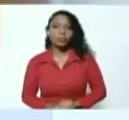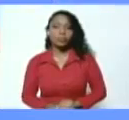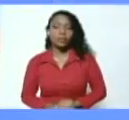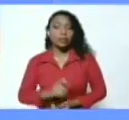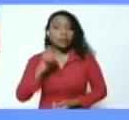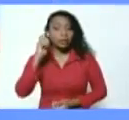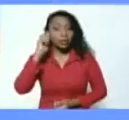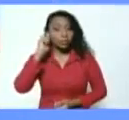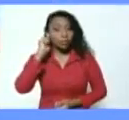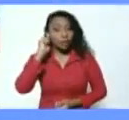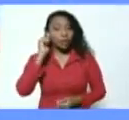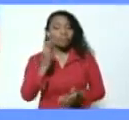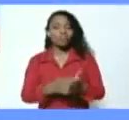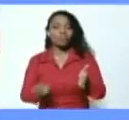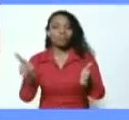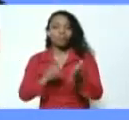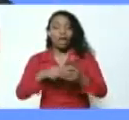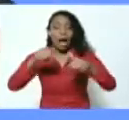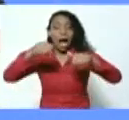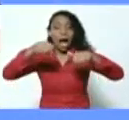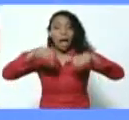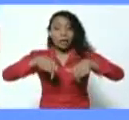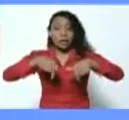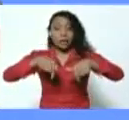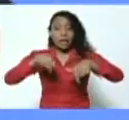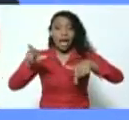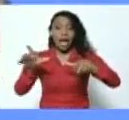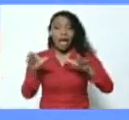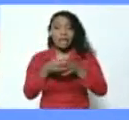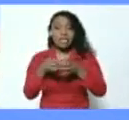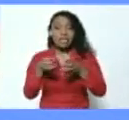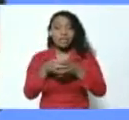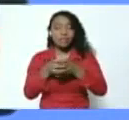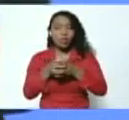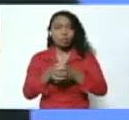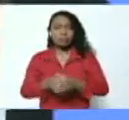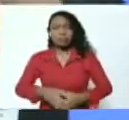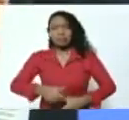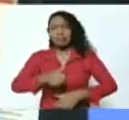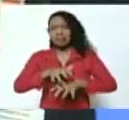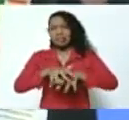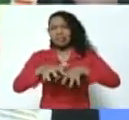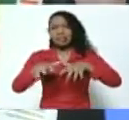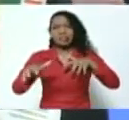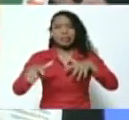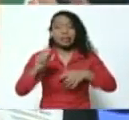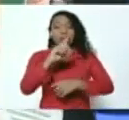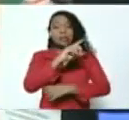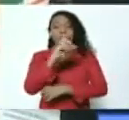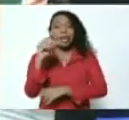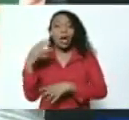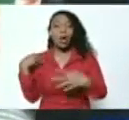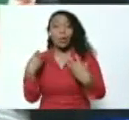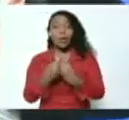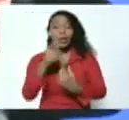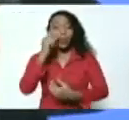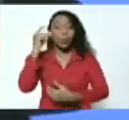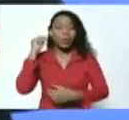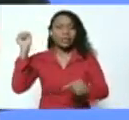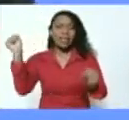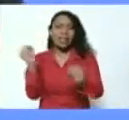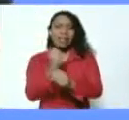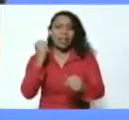Andreina, repito, desde acá, con el equipo más grande, más de 100 compañeros y compañeras